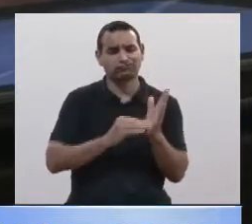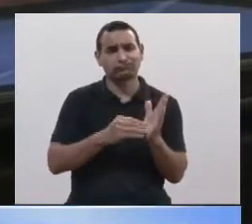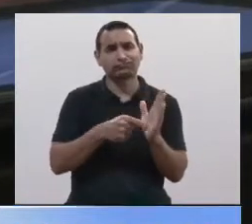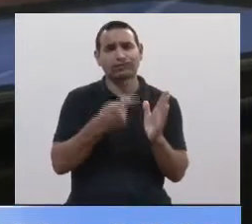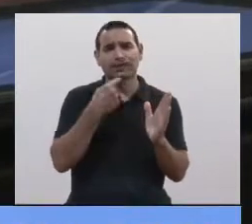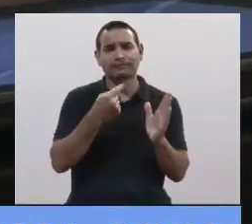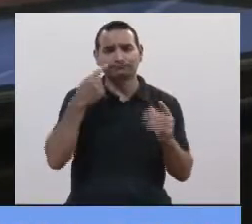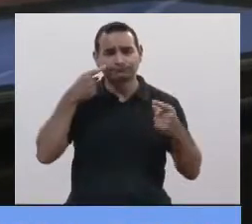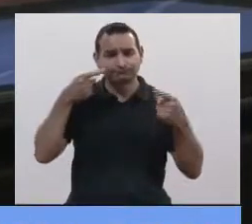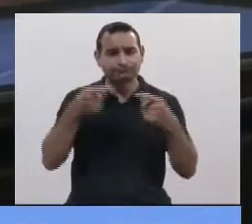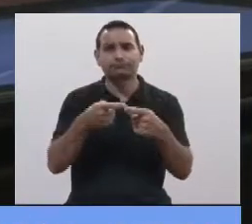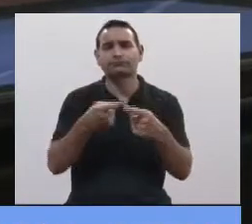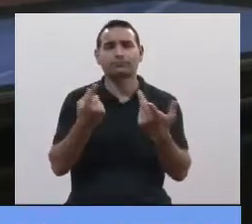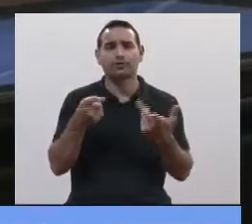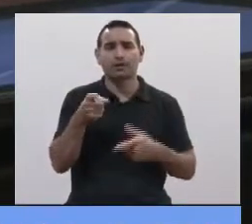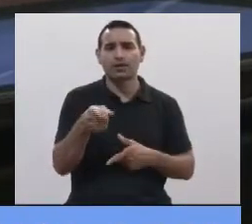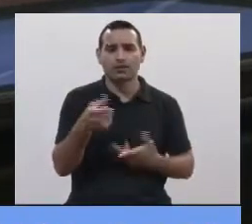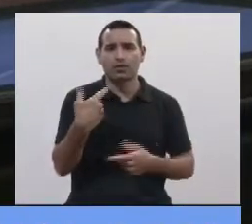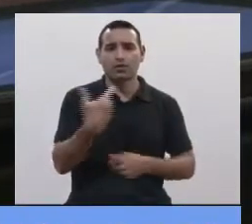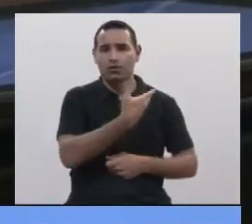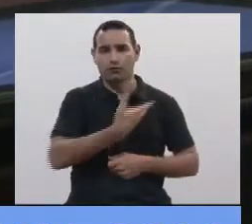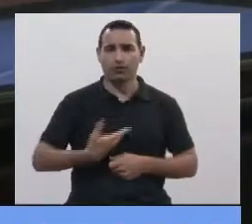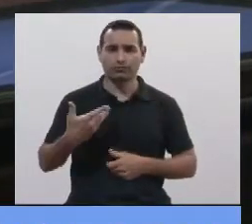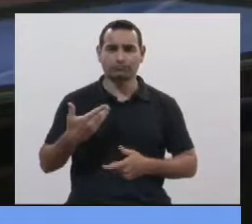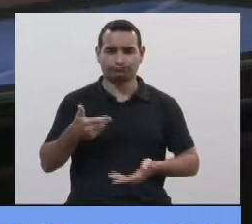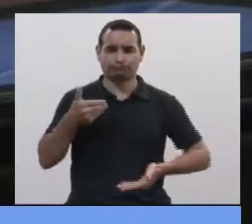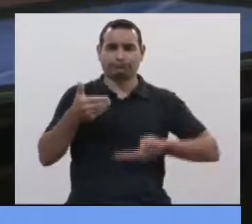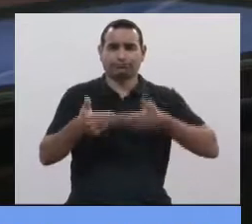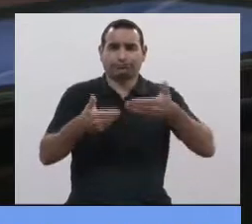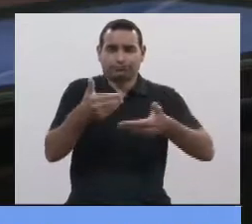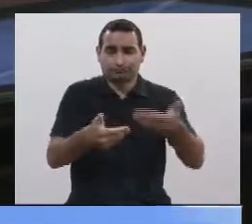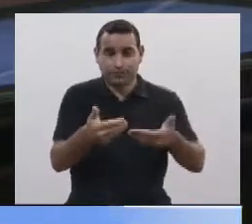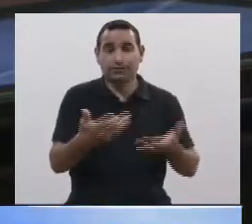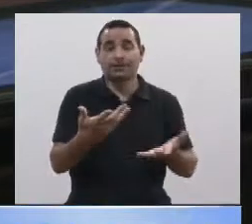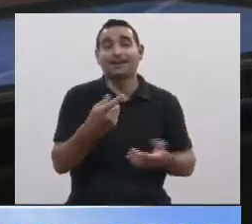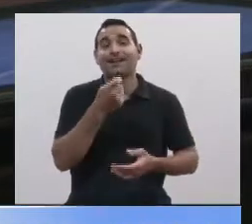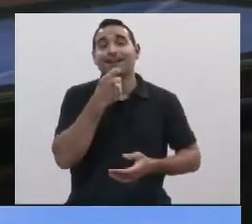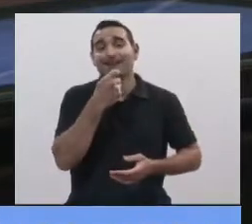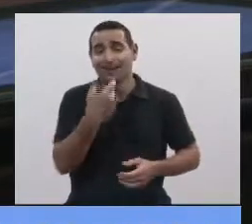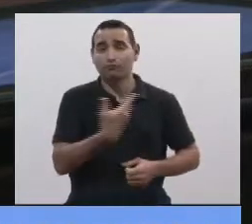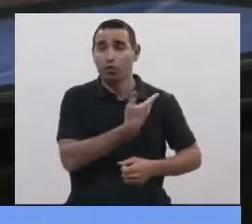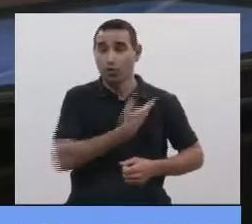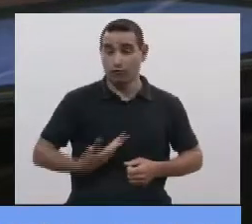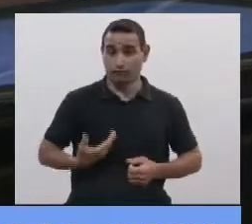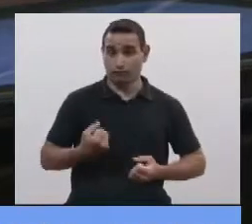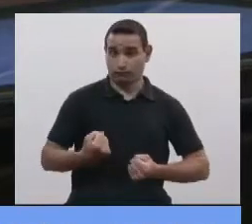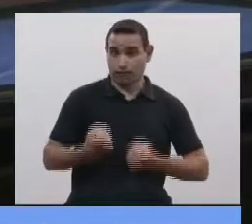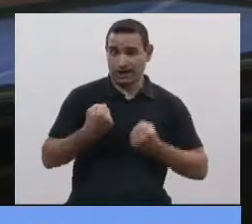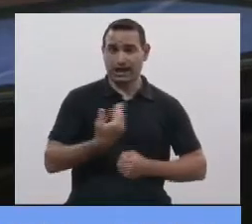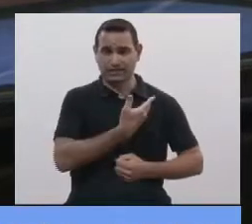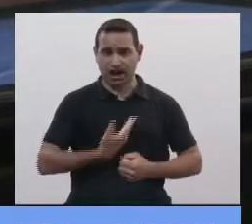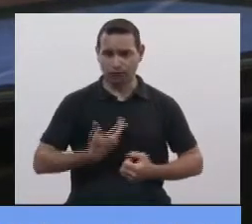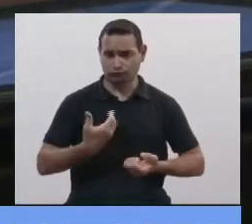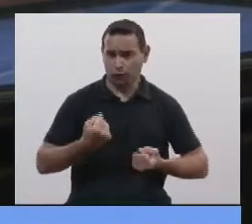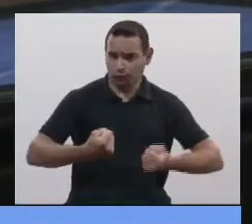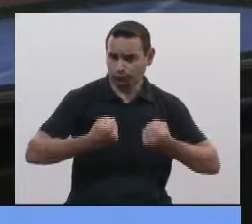la recuperación en la fuerza del Estado, cosa que si el Estado fuera fuerte, si tuviéramos un